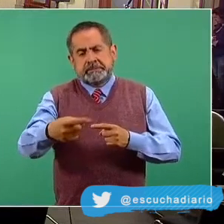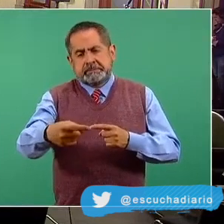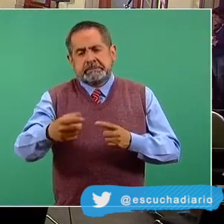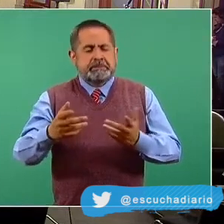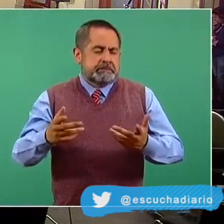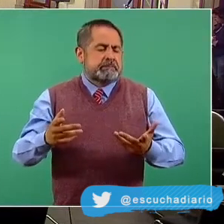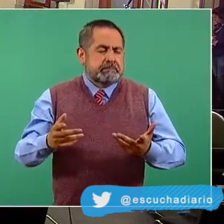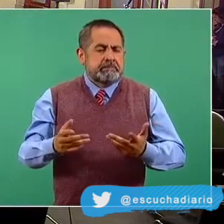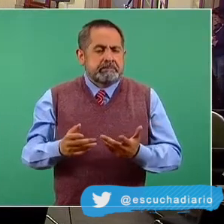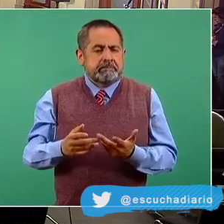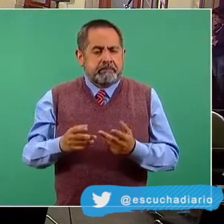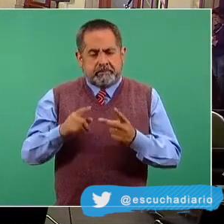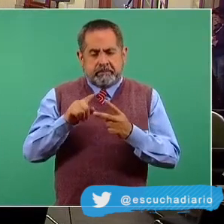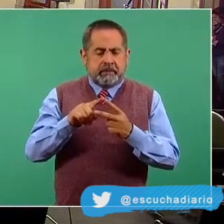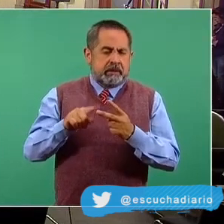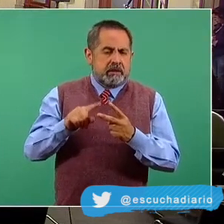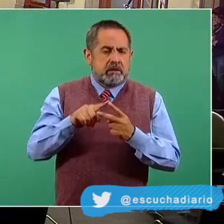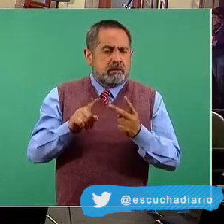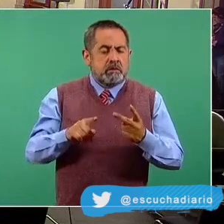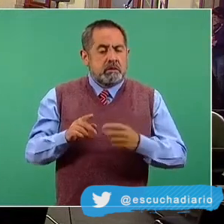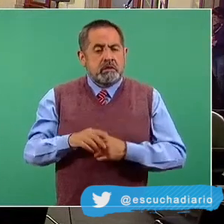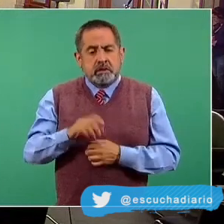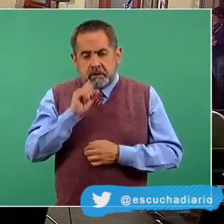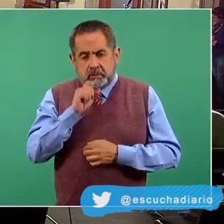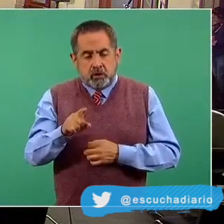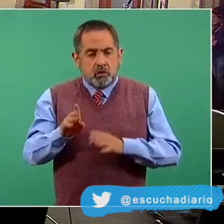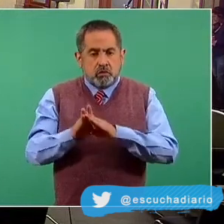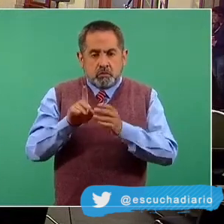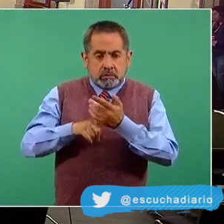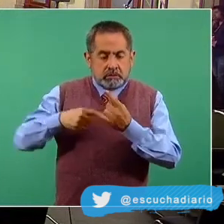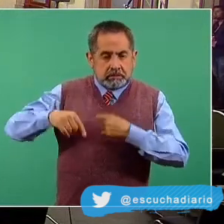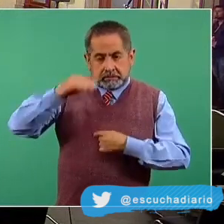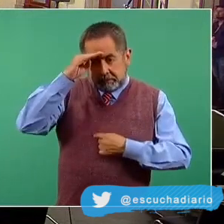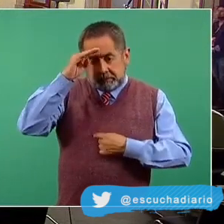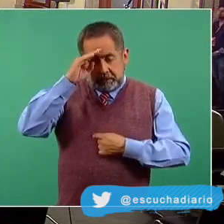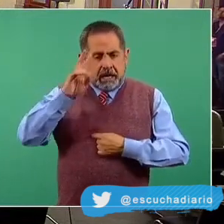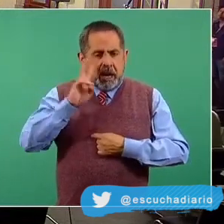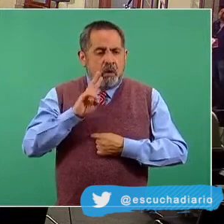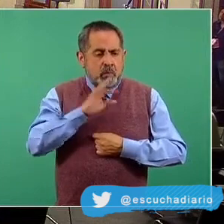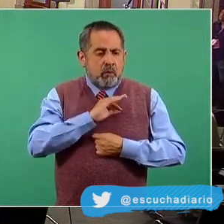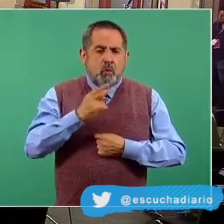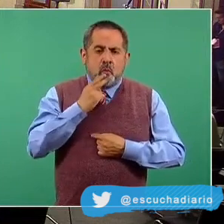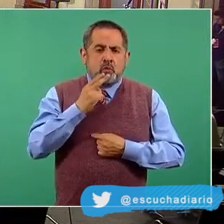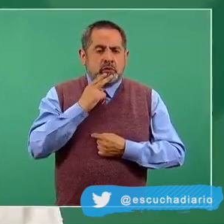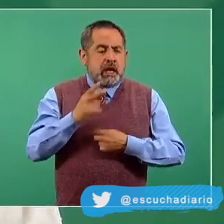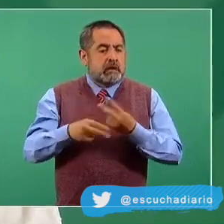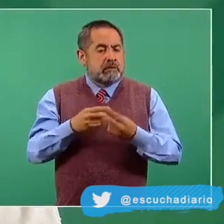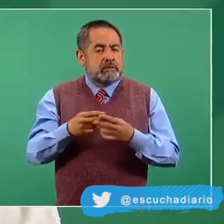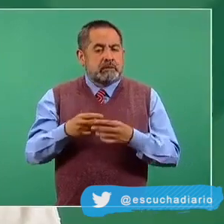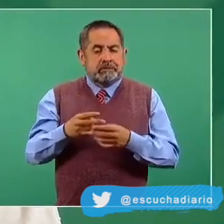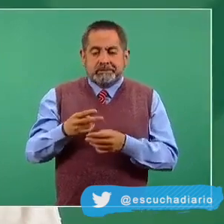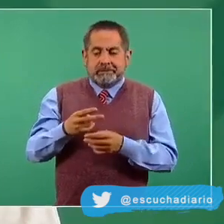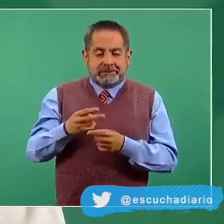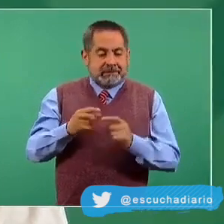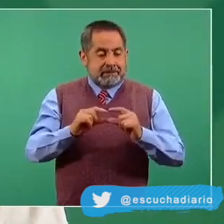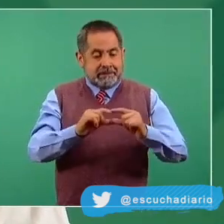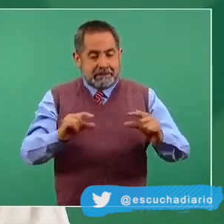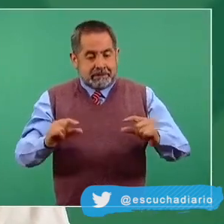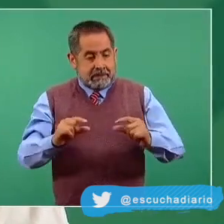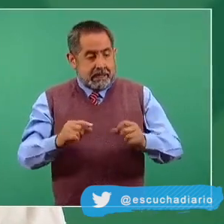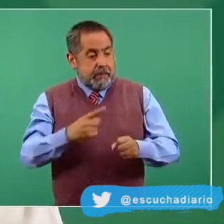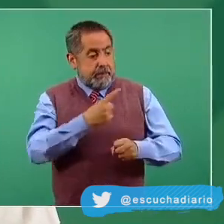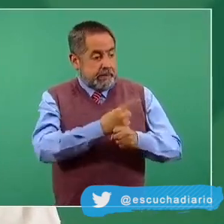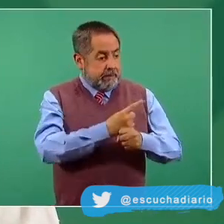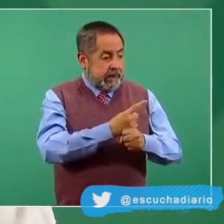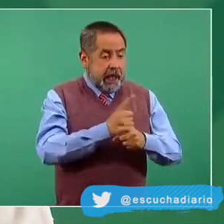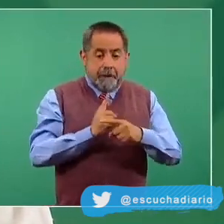estas segundo abastecimiento y justamente fue contemplado para que se utilizara en la segunda dosis más primera